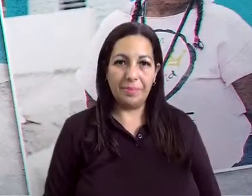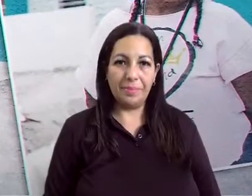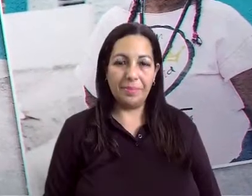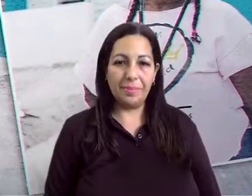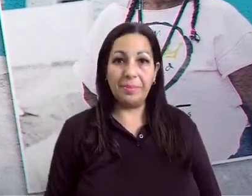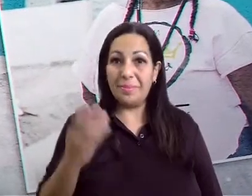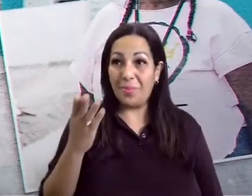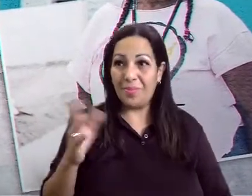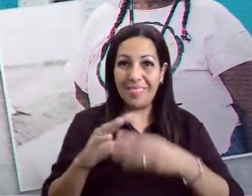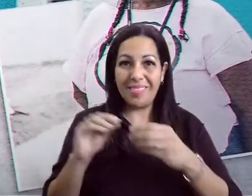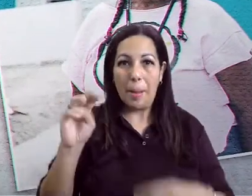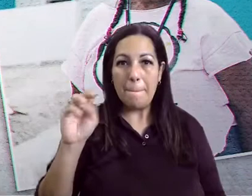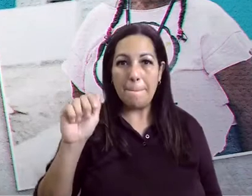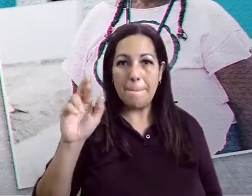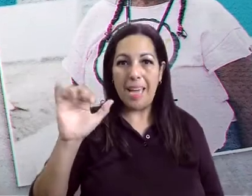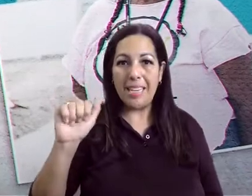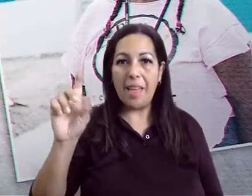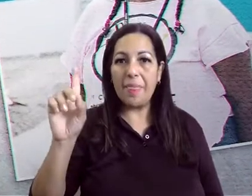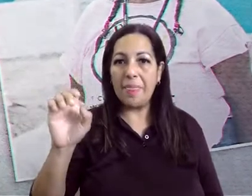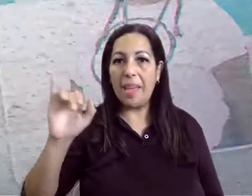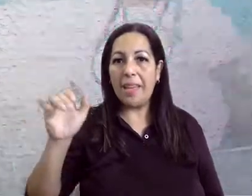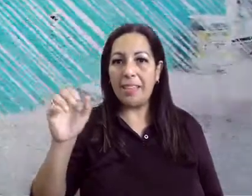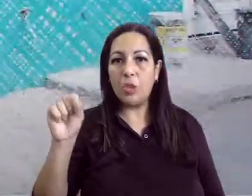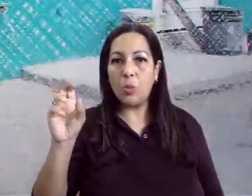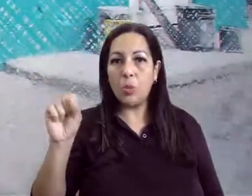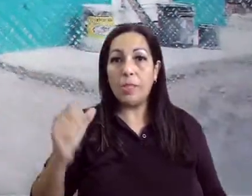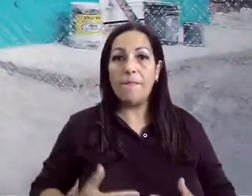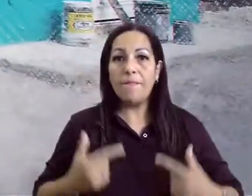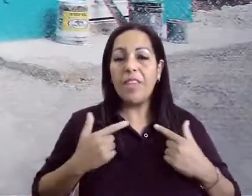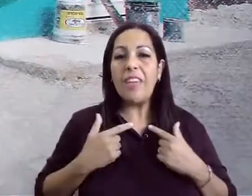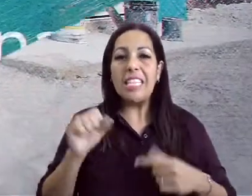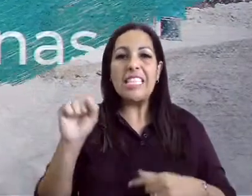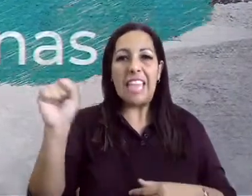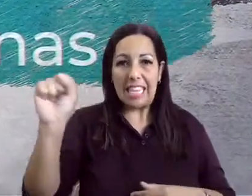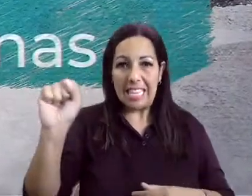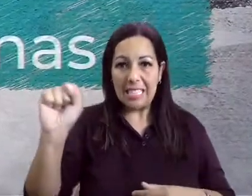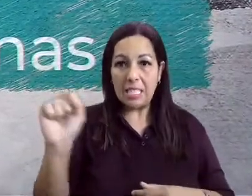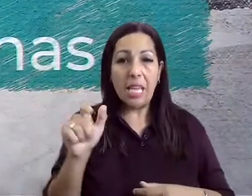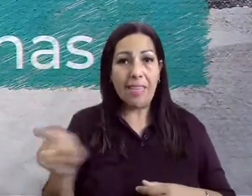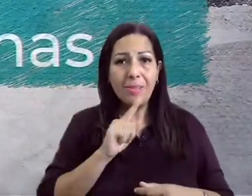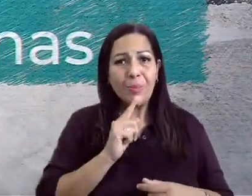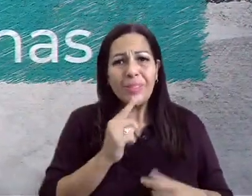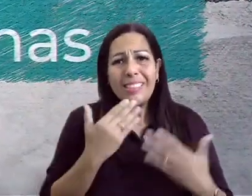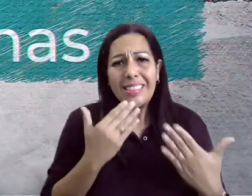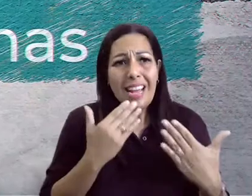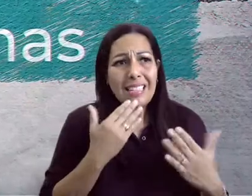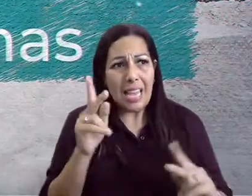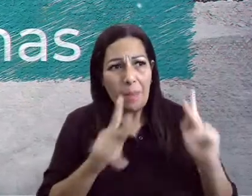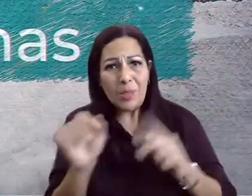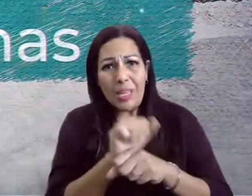conoce a maria de jesus residente del municipio de salinas quien con mucho agradecimiento hacia el personal del programa